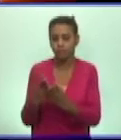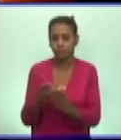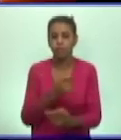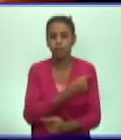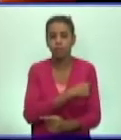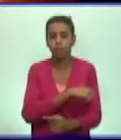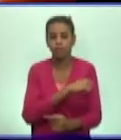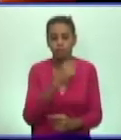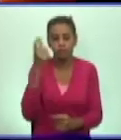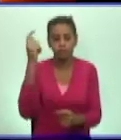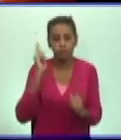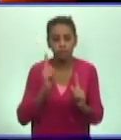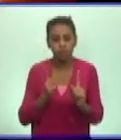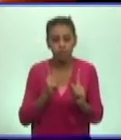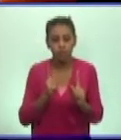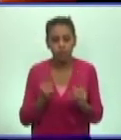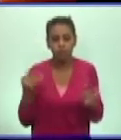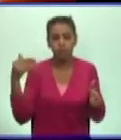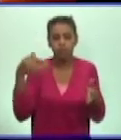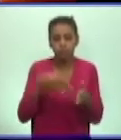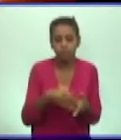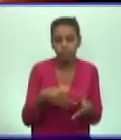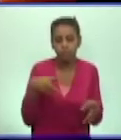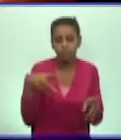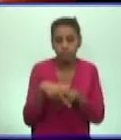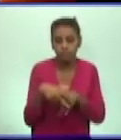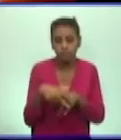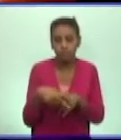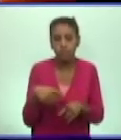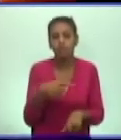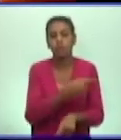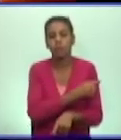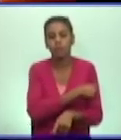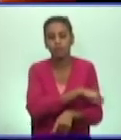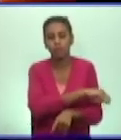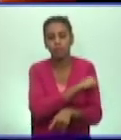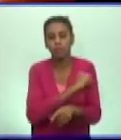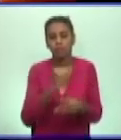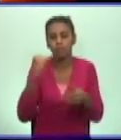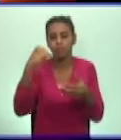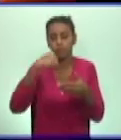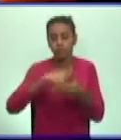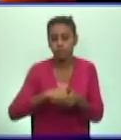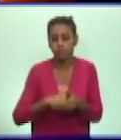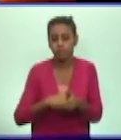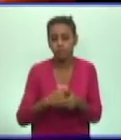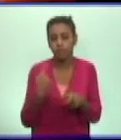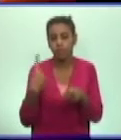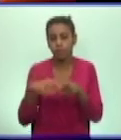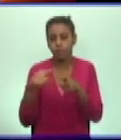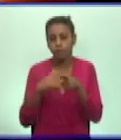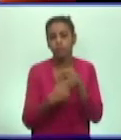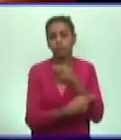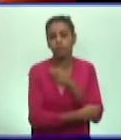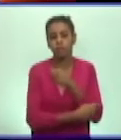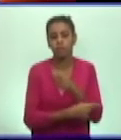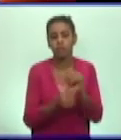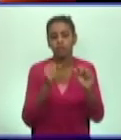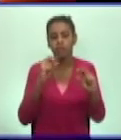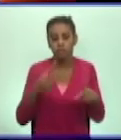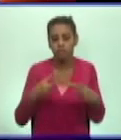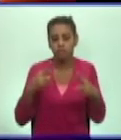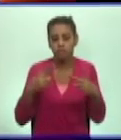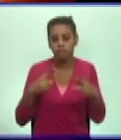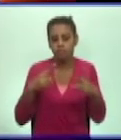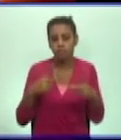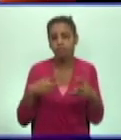intervención en los asuntos internos de los países es una característica importante y además constante del imperialismo norteamericano. ¿Y